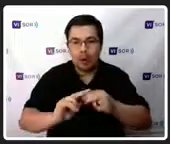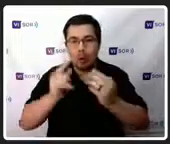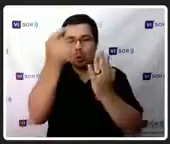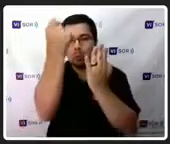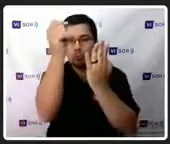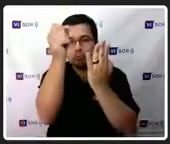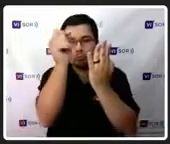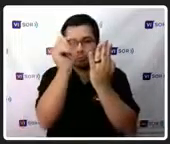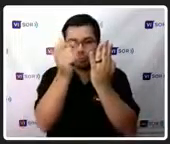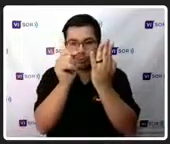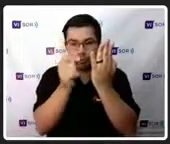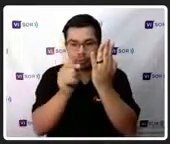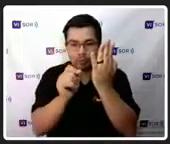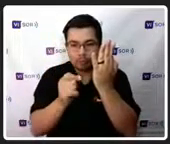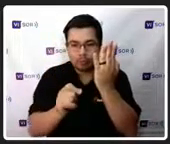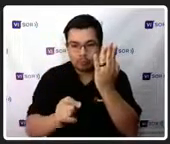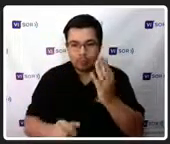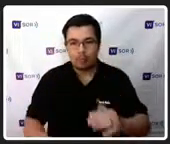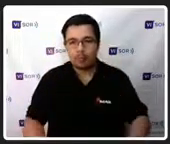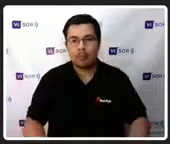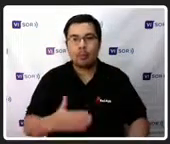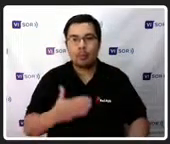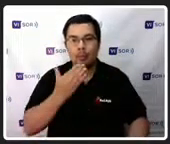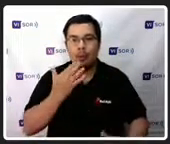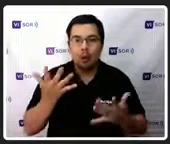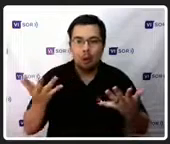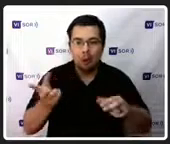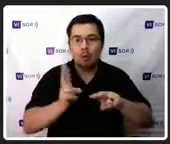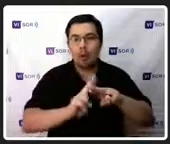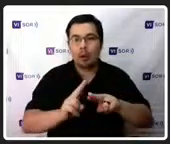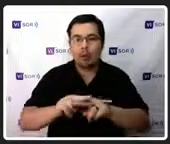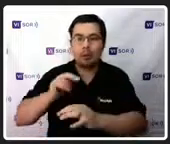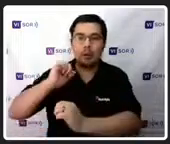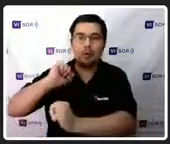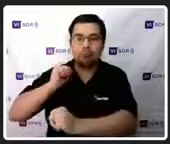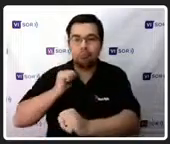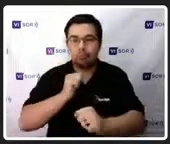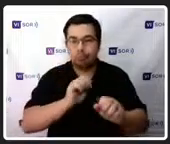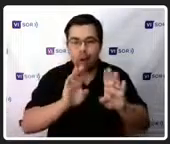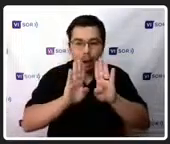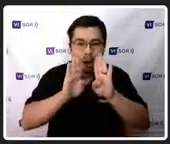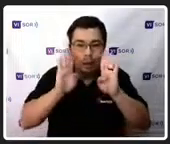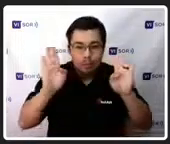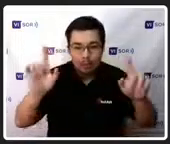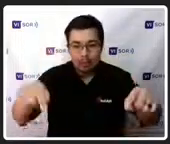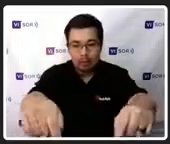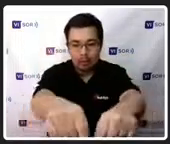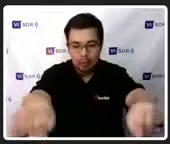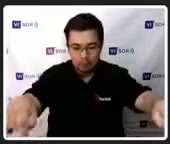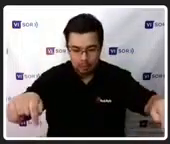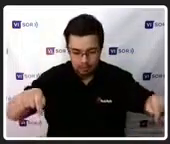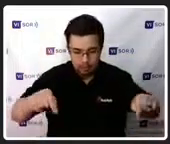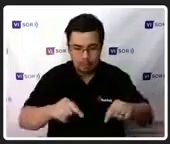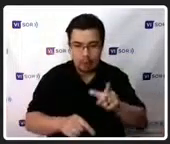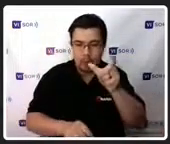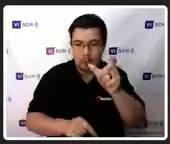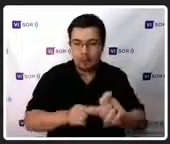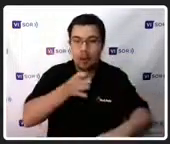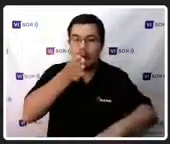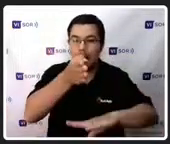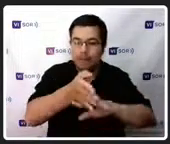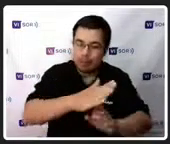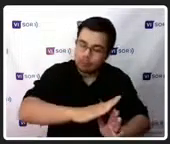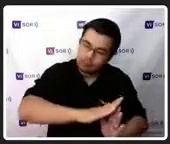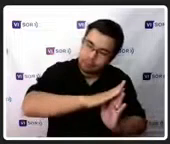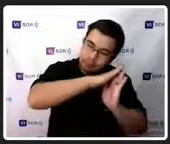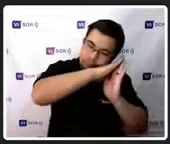cómo hacer la limpieza, ¿no es cierto?, de las habitaciones de los huéspedes. Ya, eso es lo que vemos entonces en